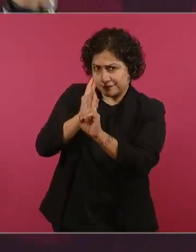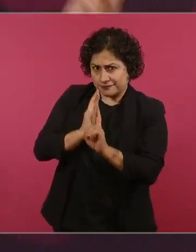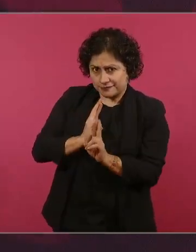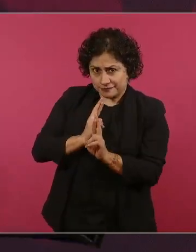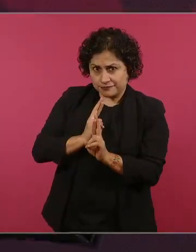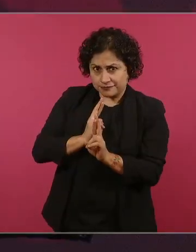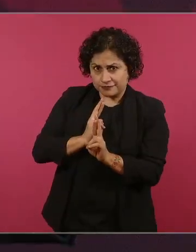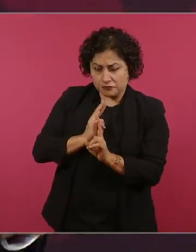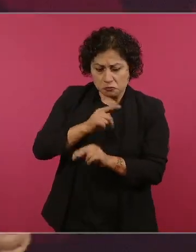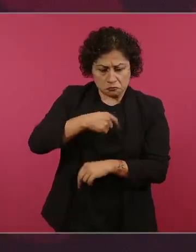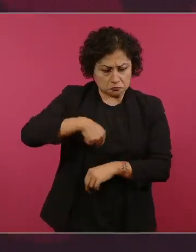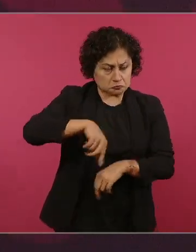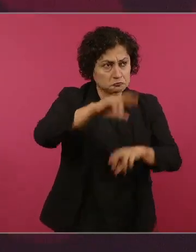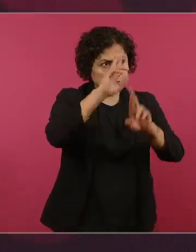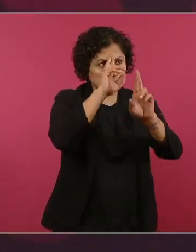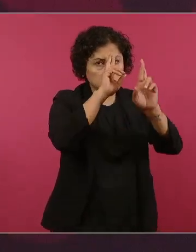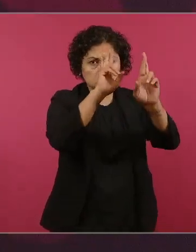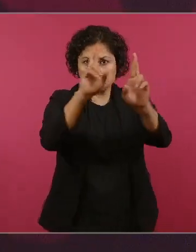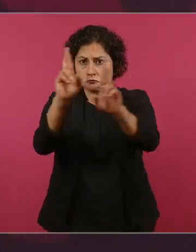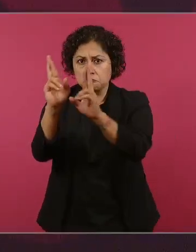aprender a respetar?